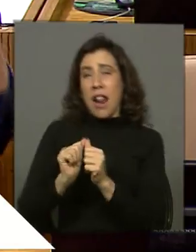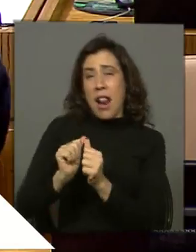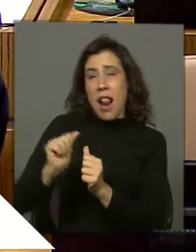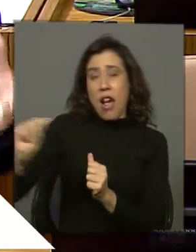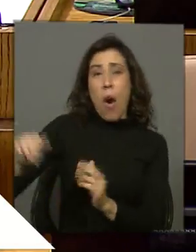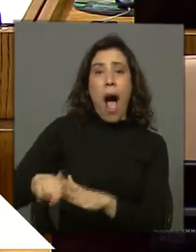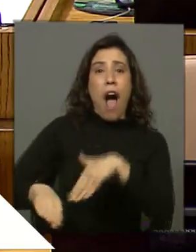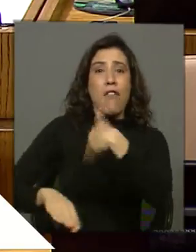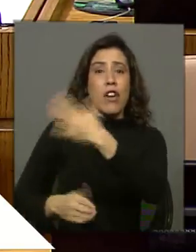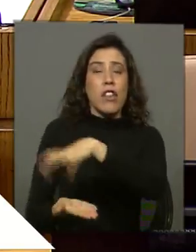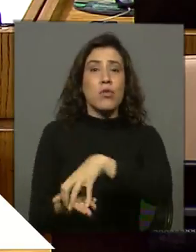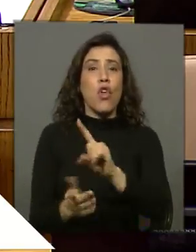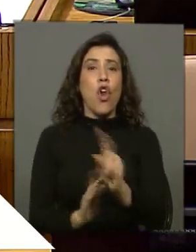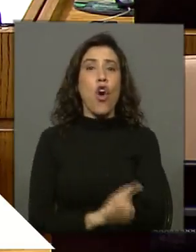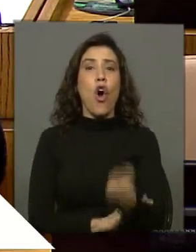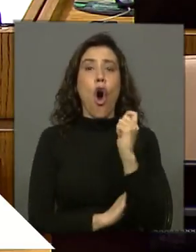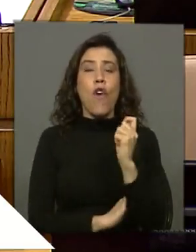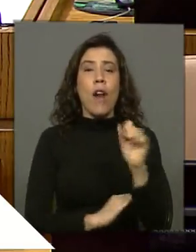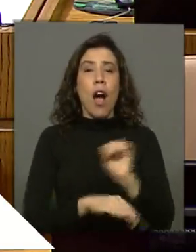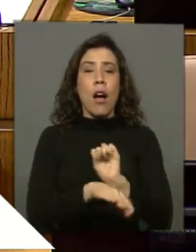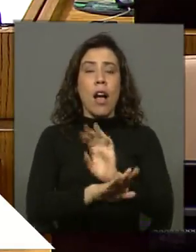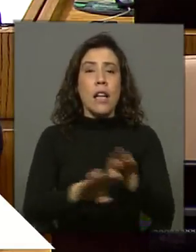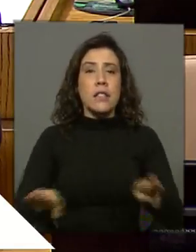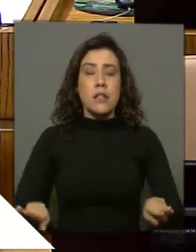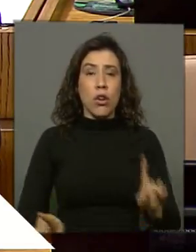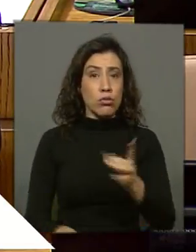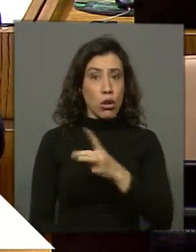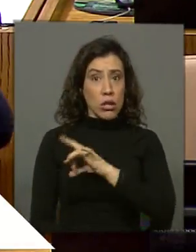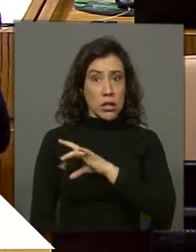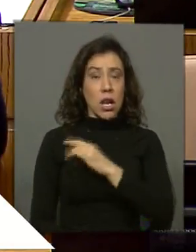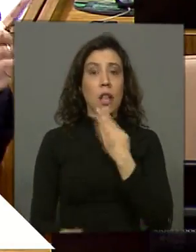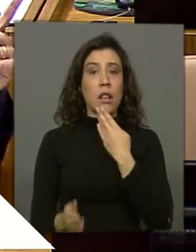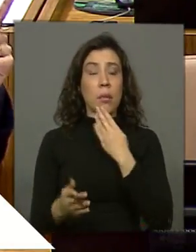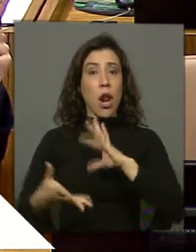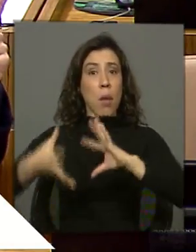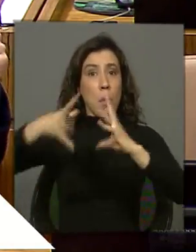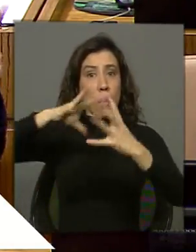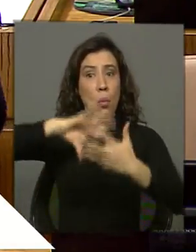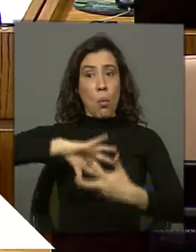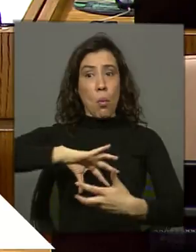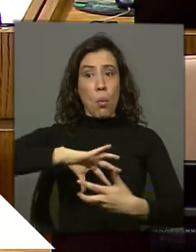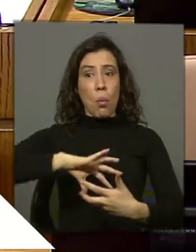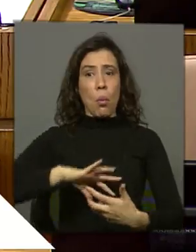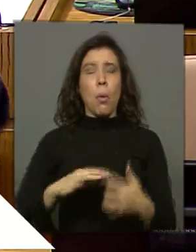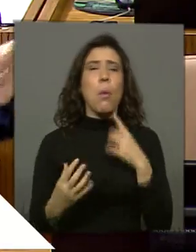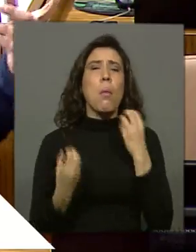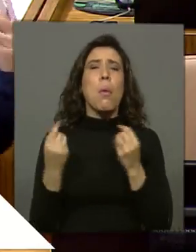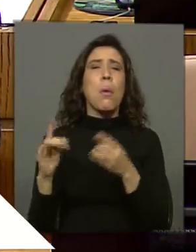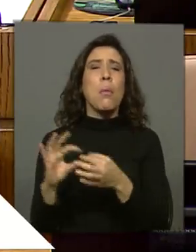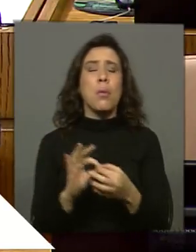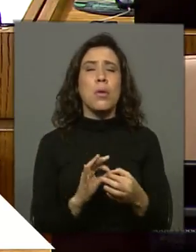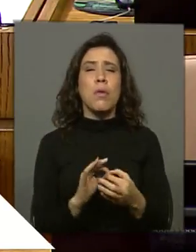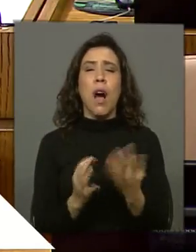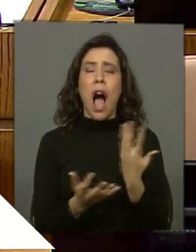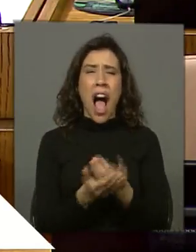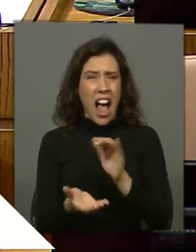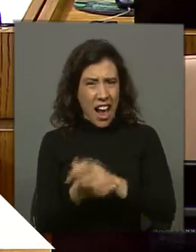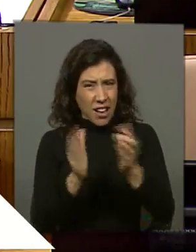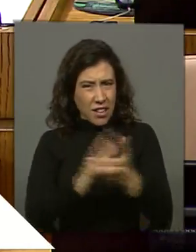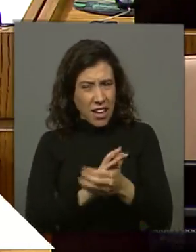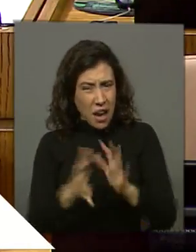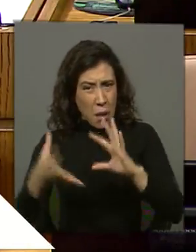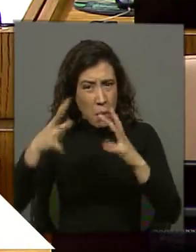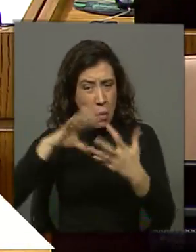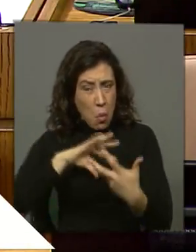de las ciudades no cobran? no solamente en Chile sino que en el mundo ¿por qué ocurre eso? ¿hay una confabulación mundial